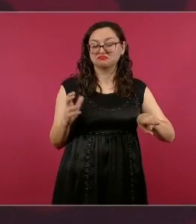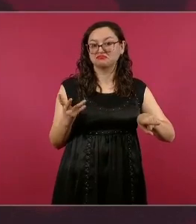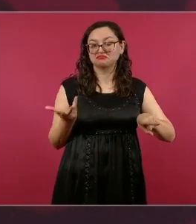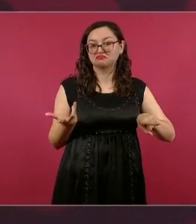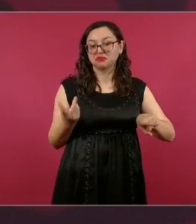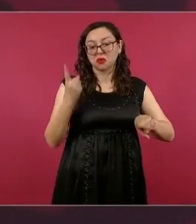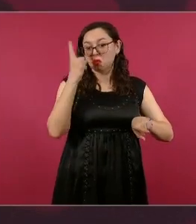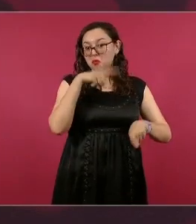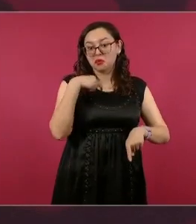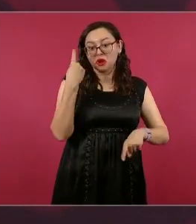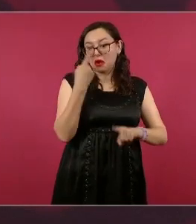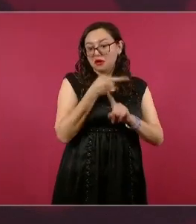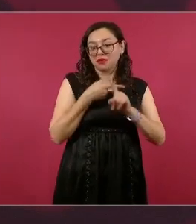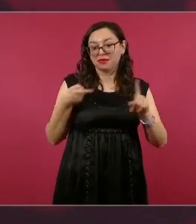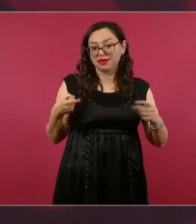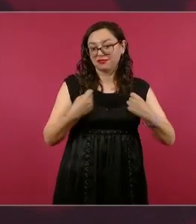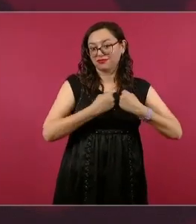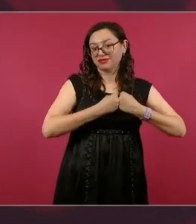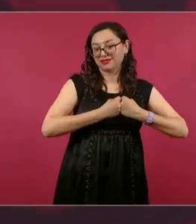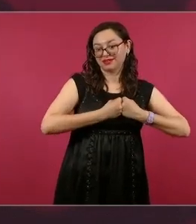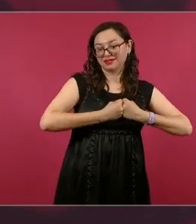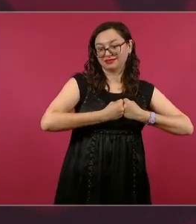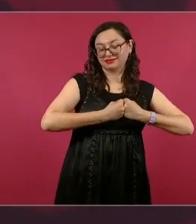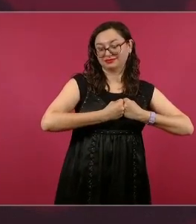es 1 hora y media.